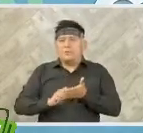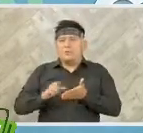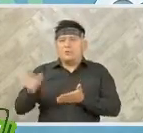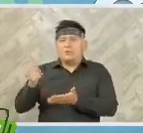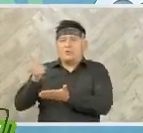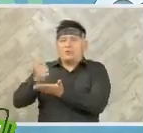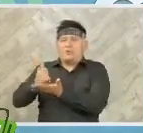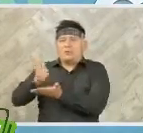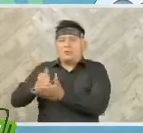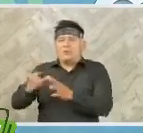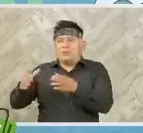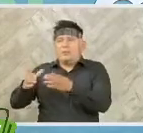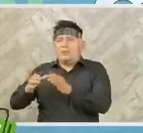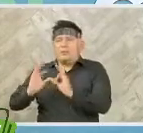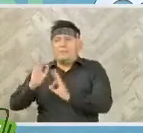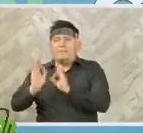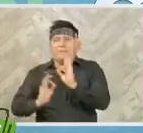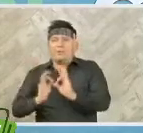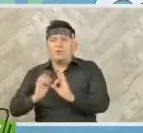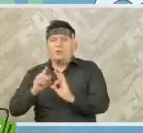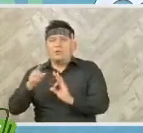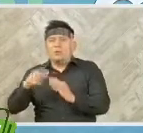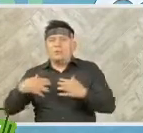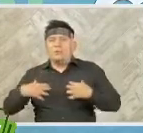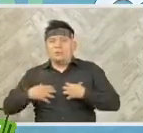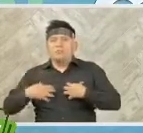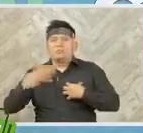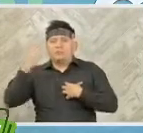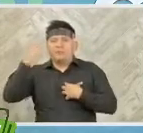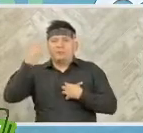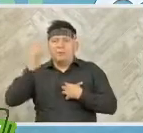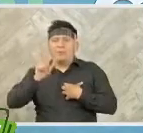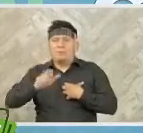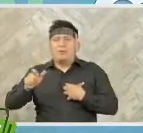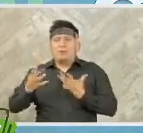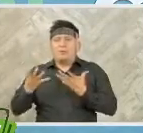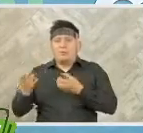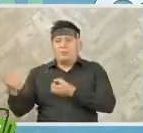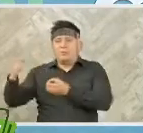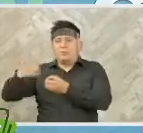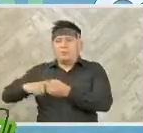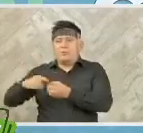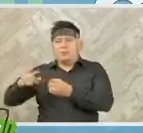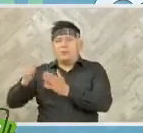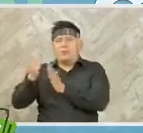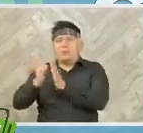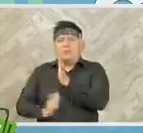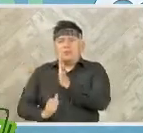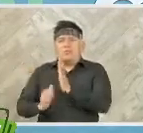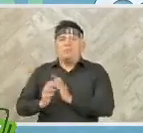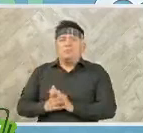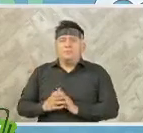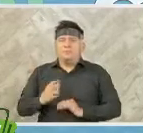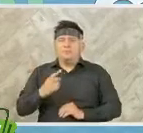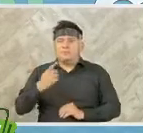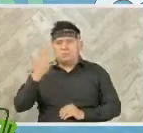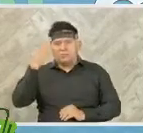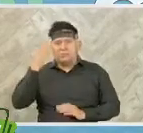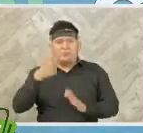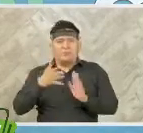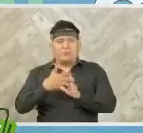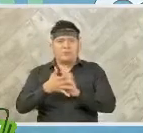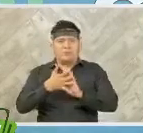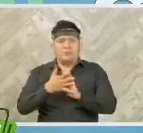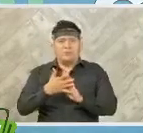Animales, pero tenemos la oportunidad de que muchas otras personas se vinculen a este programa, dejándonos saber